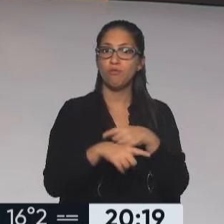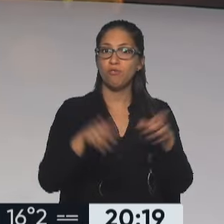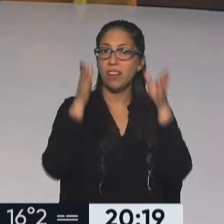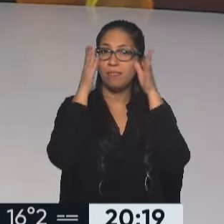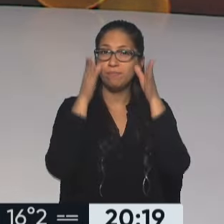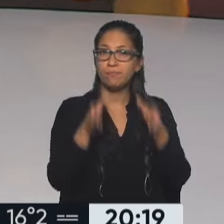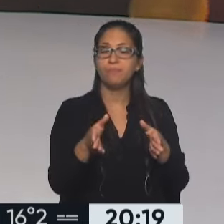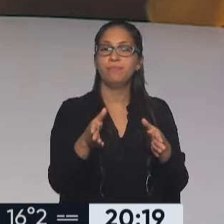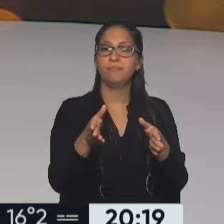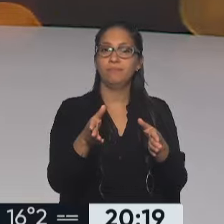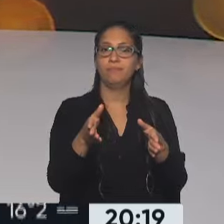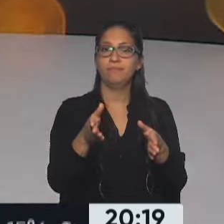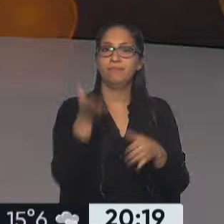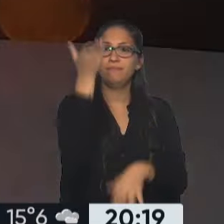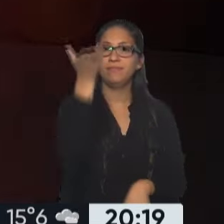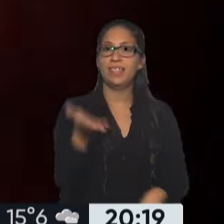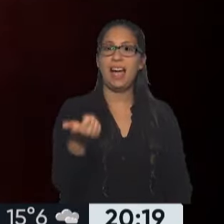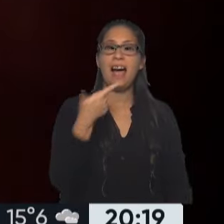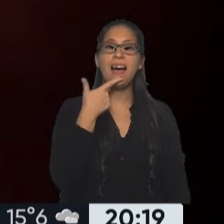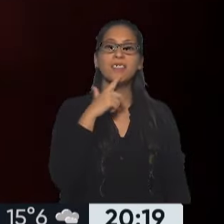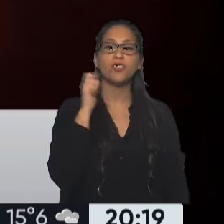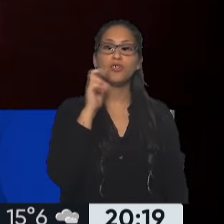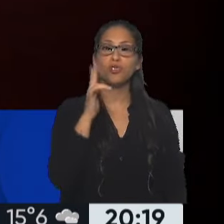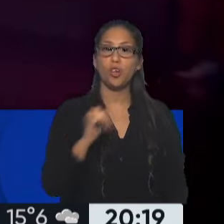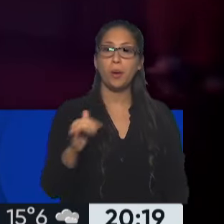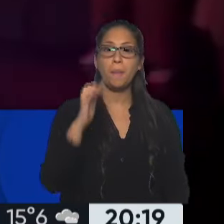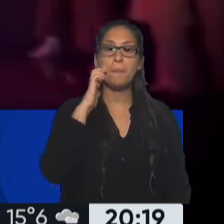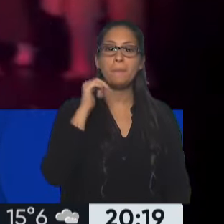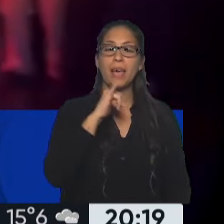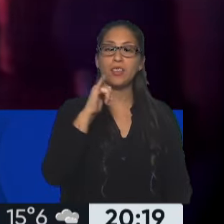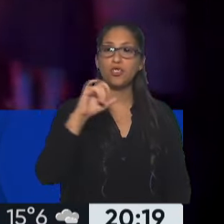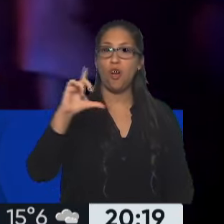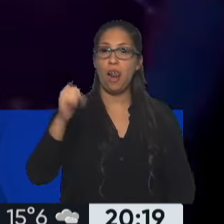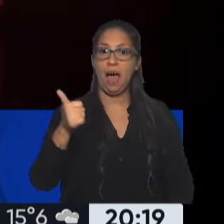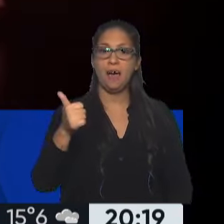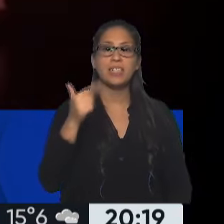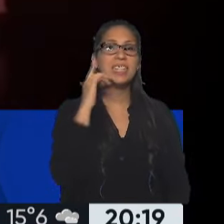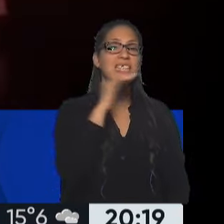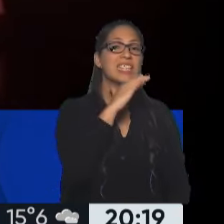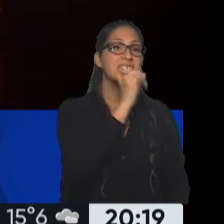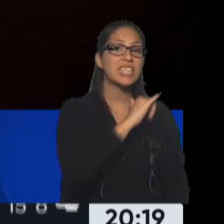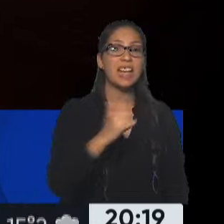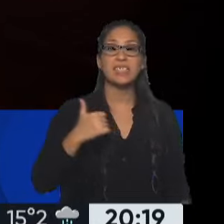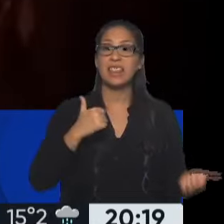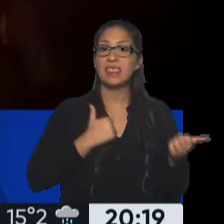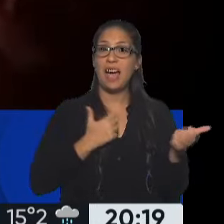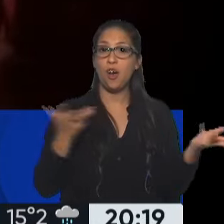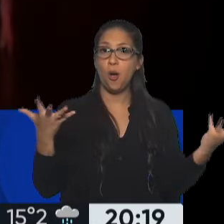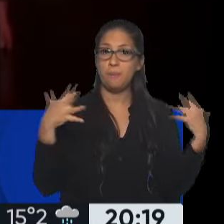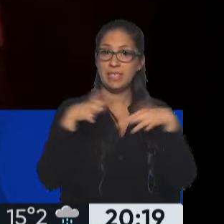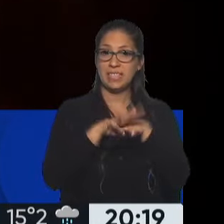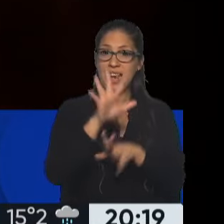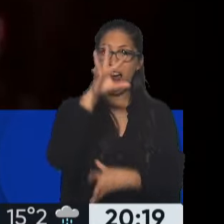nada más ni nada menos al gran Astor Piazzolla. Es una obra que mezcla un poco el jazz con el tango, mezcla